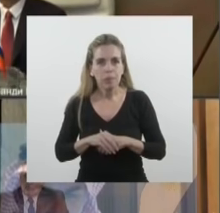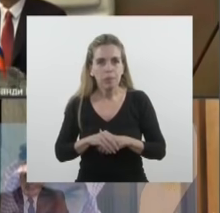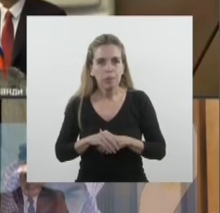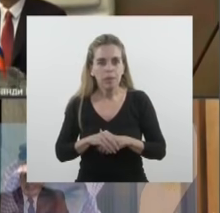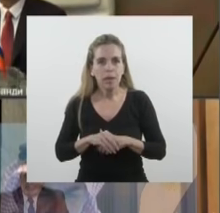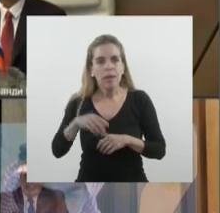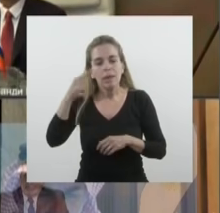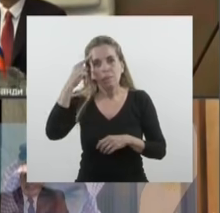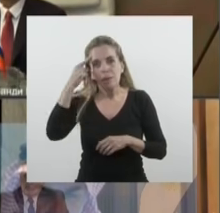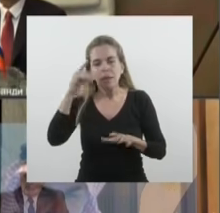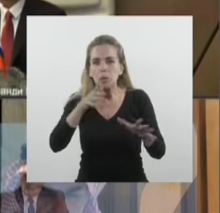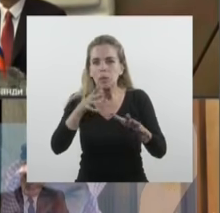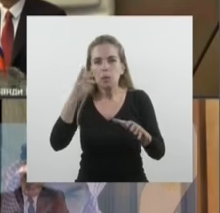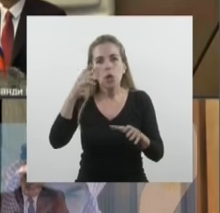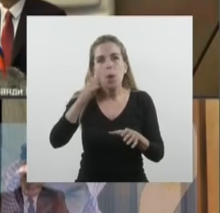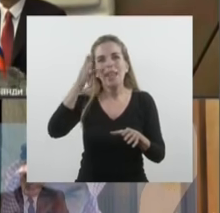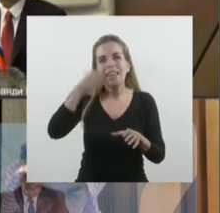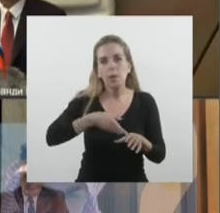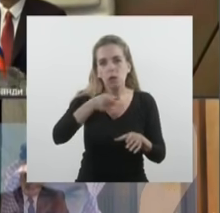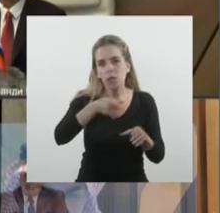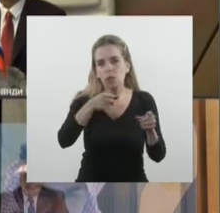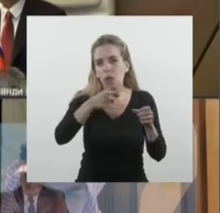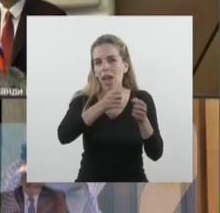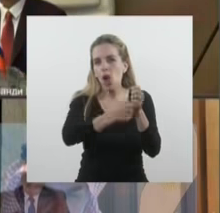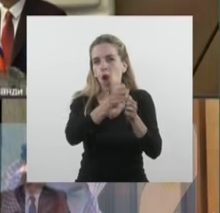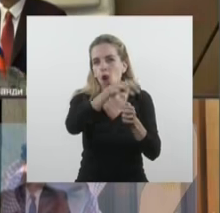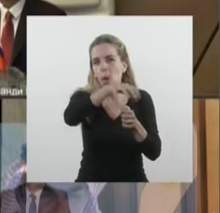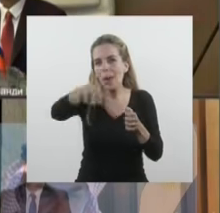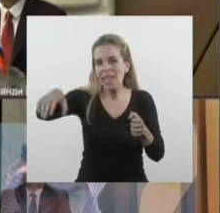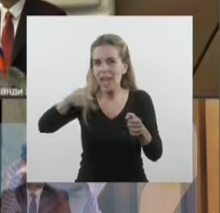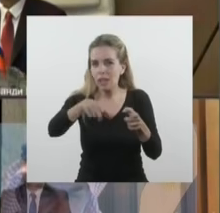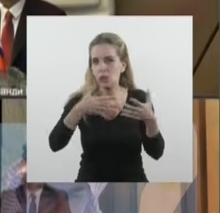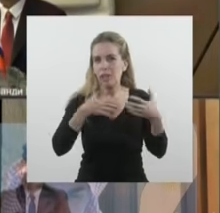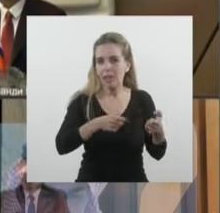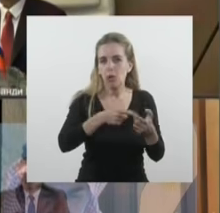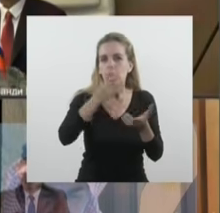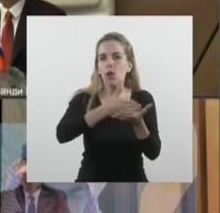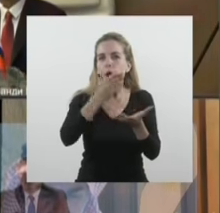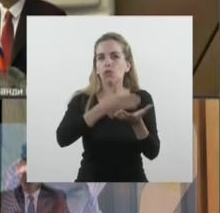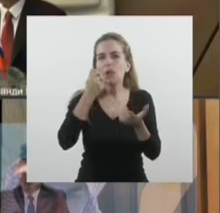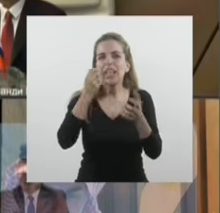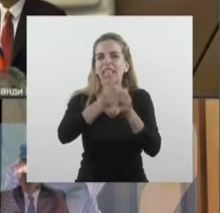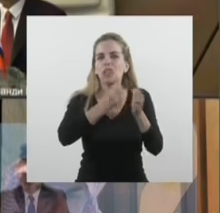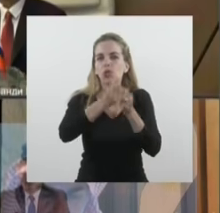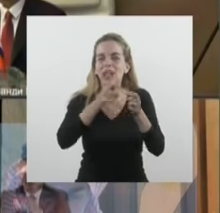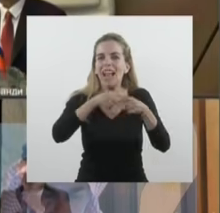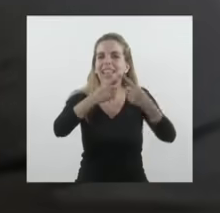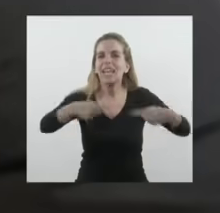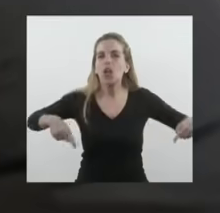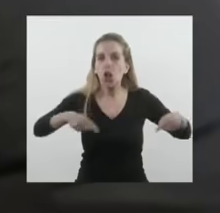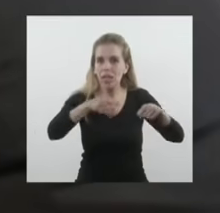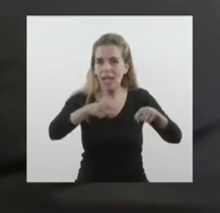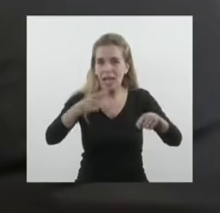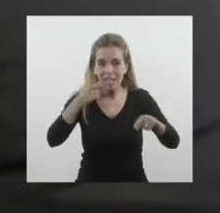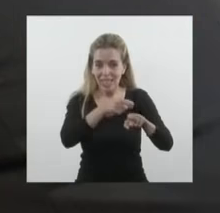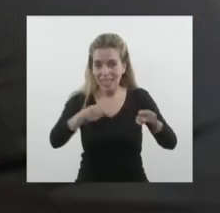creo un 90% de los compañías en la salud la producción industrial en alta tecnología en 10 años